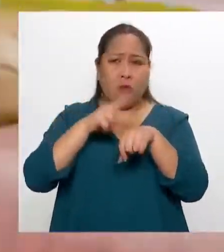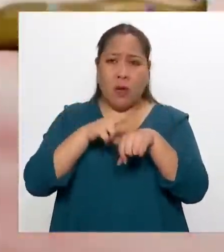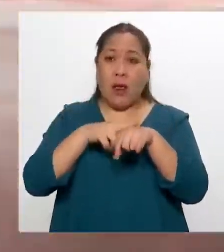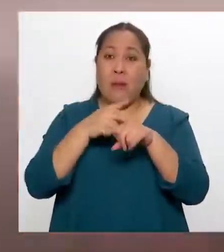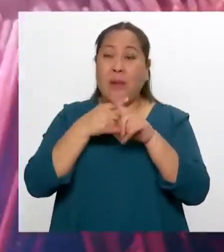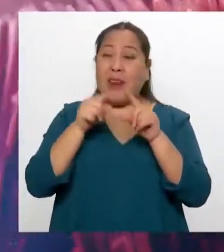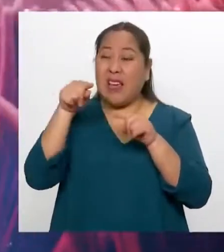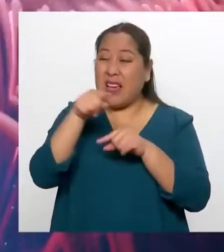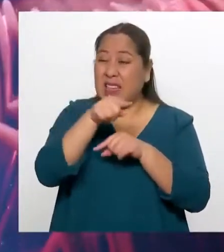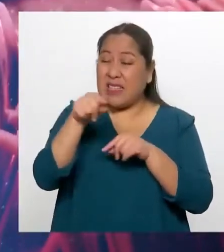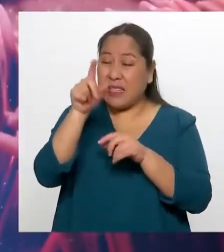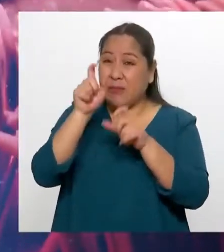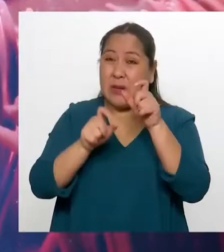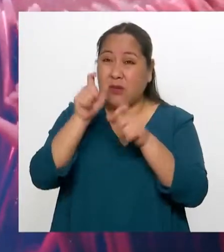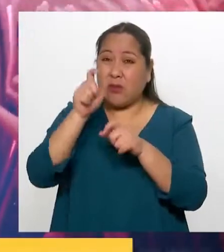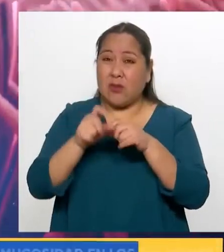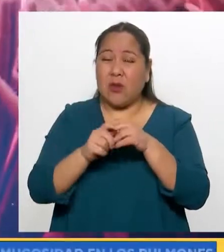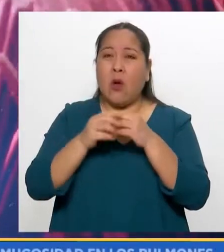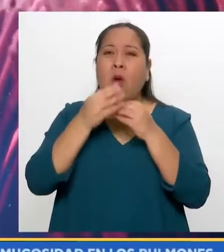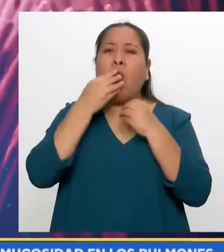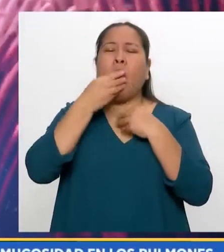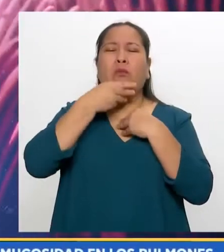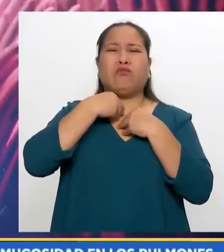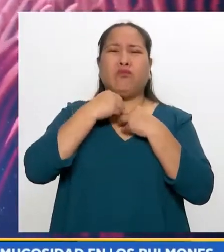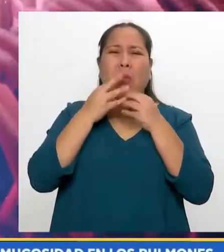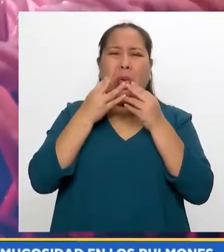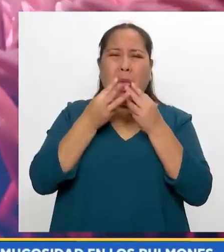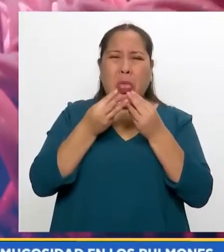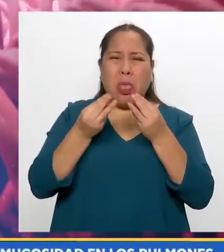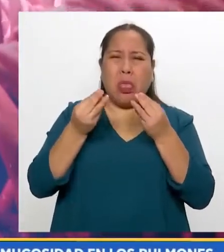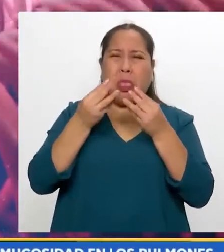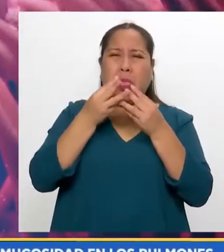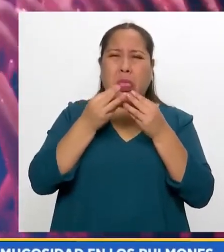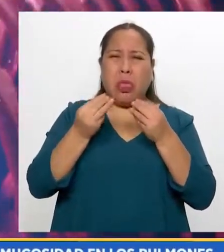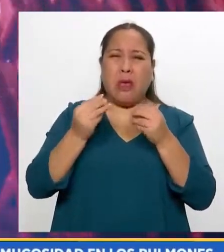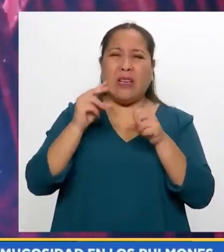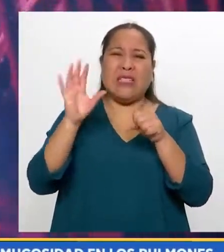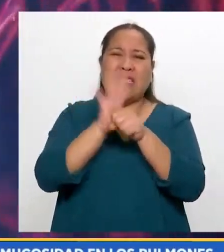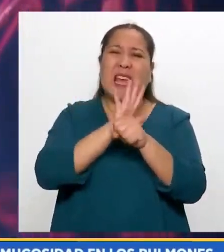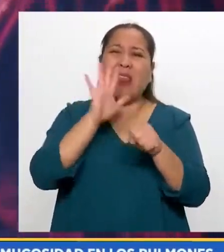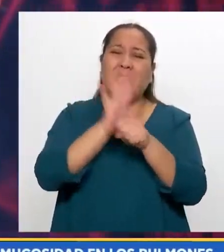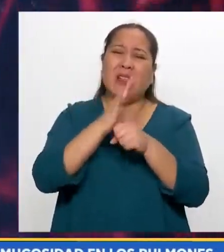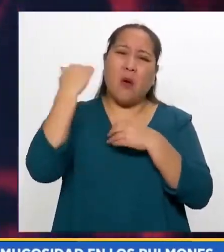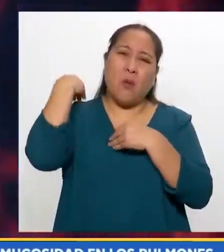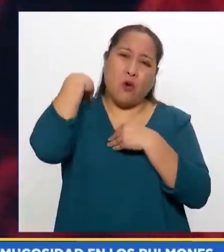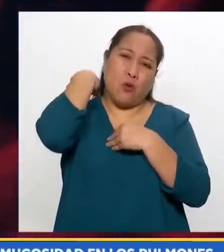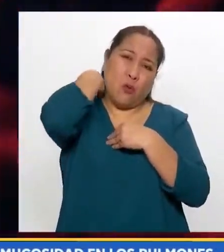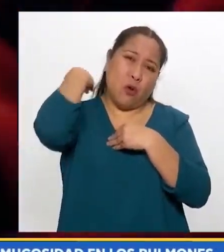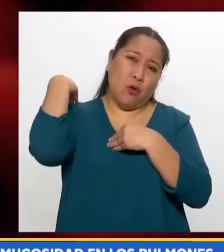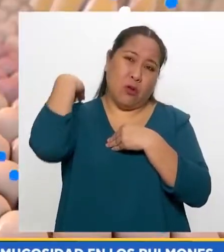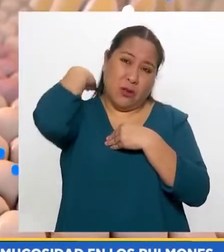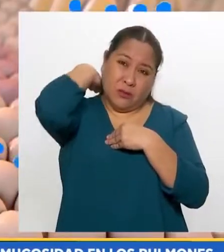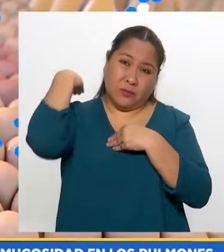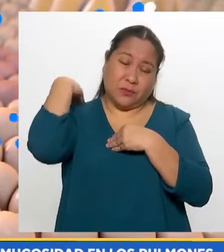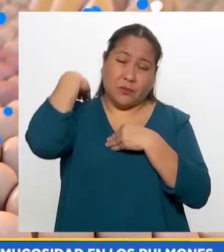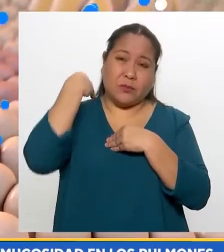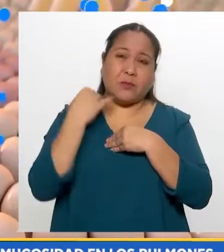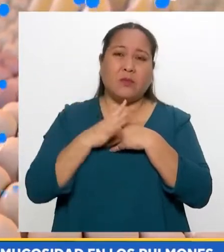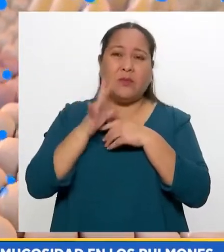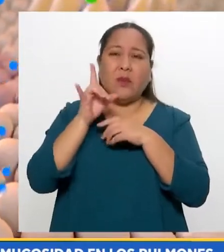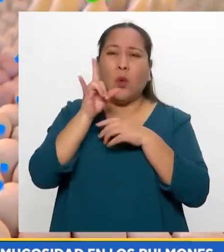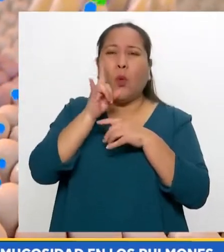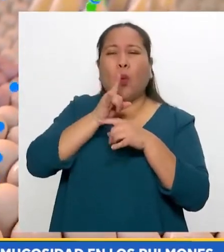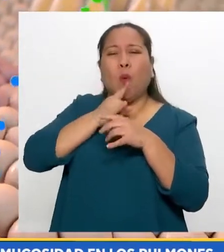problema. Pero estos pacientes tienen un moco tan espeso que se va acumulando en los pulmones y al acumularse